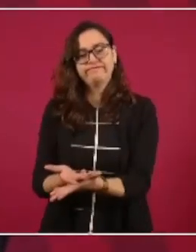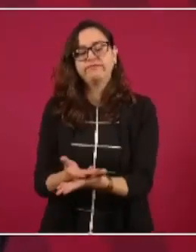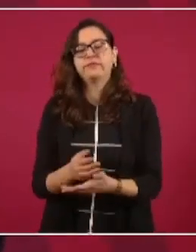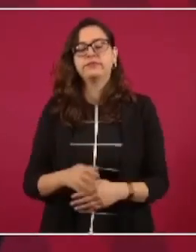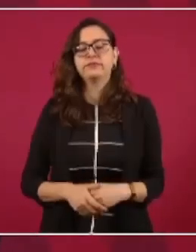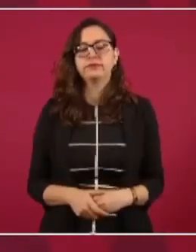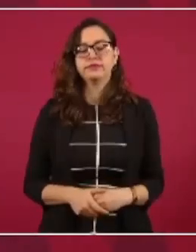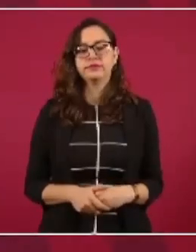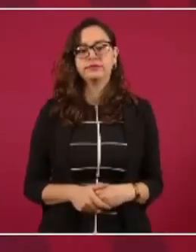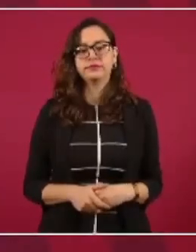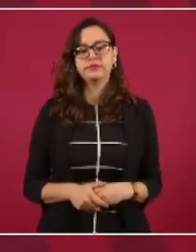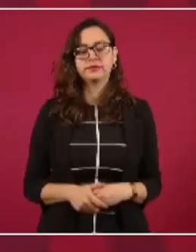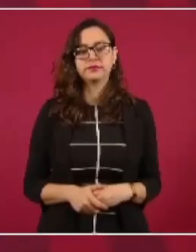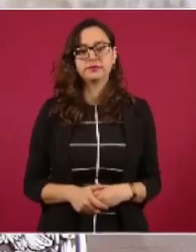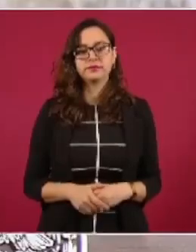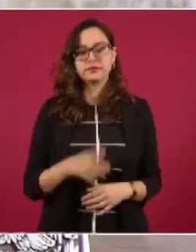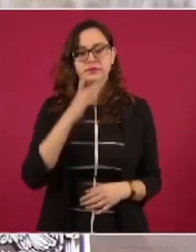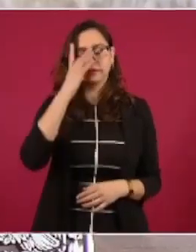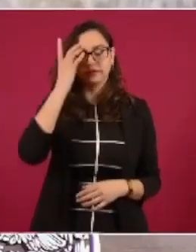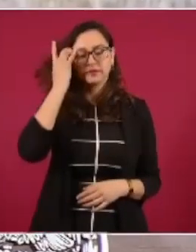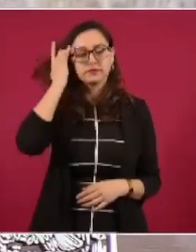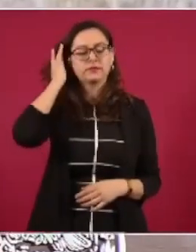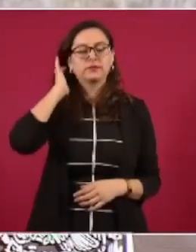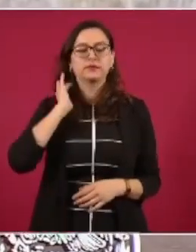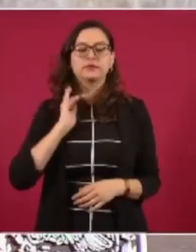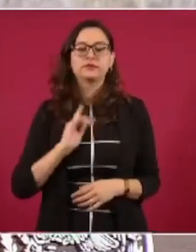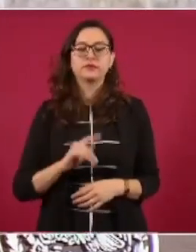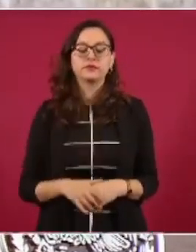Que el poder no es